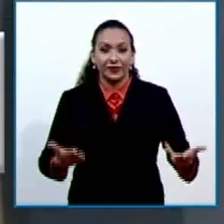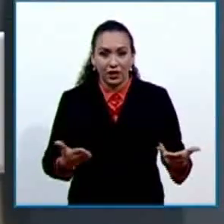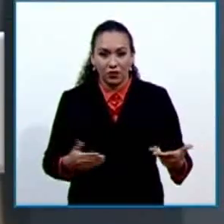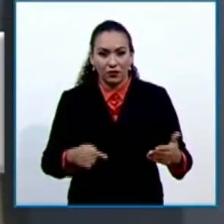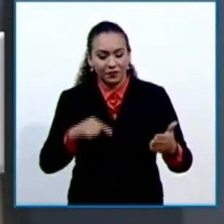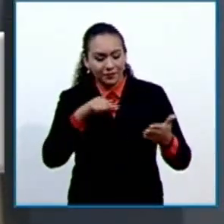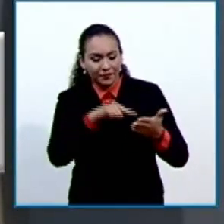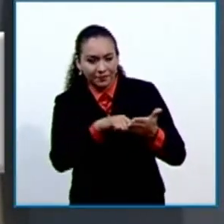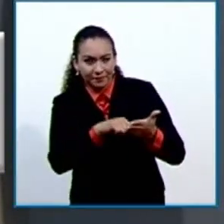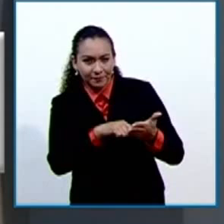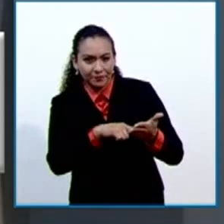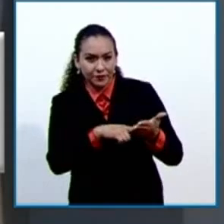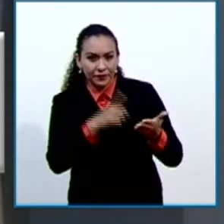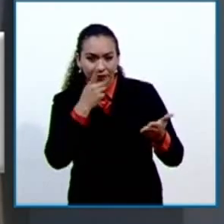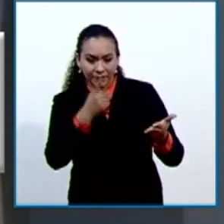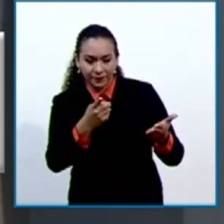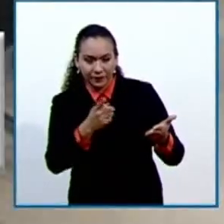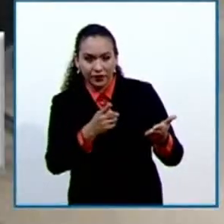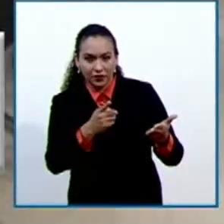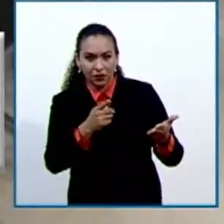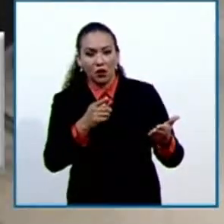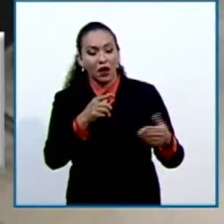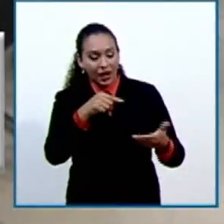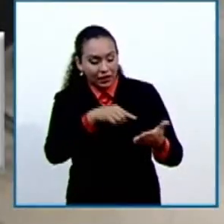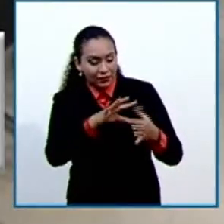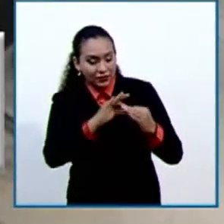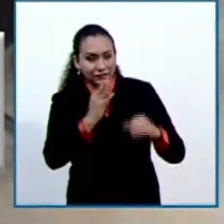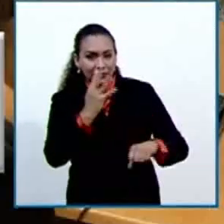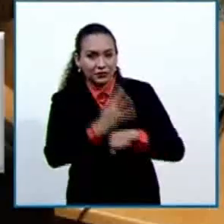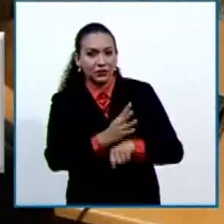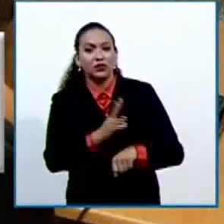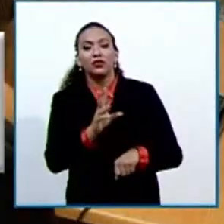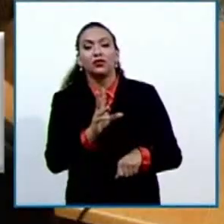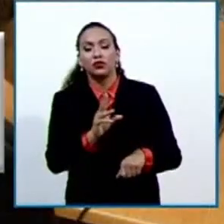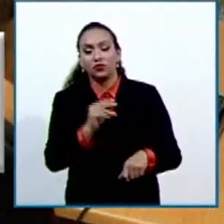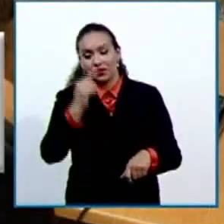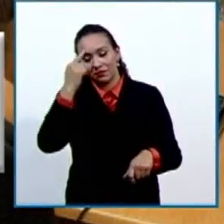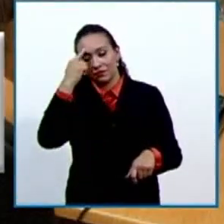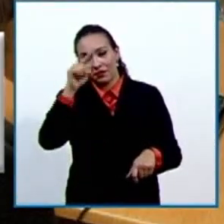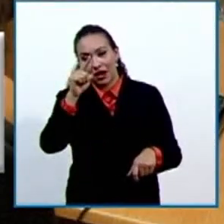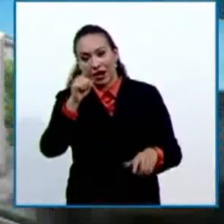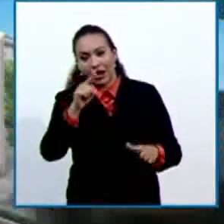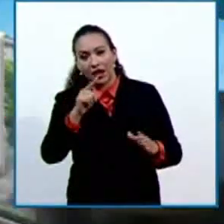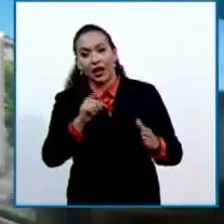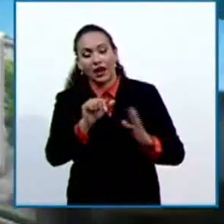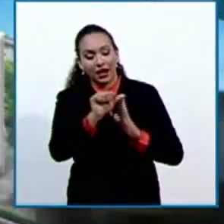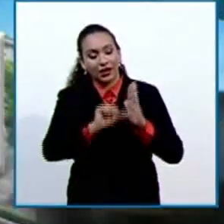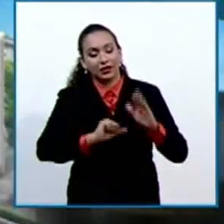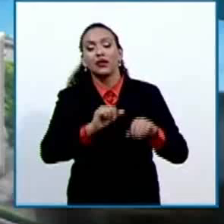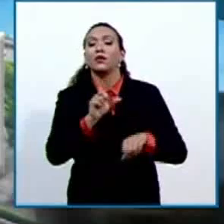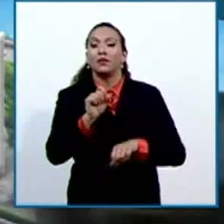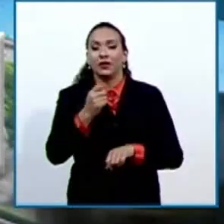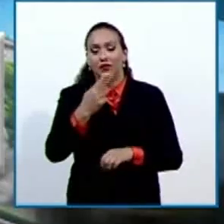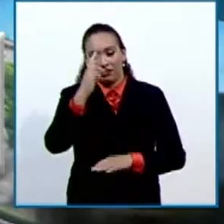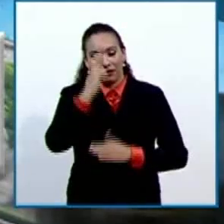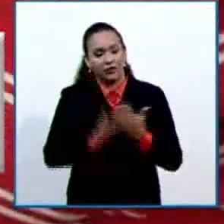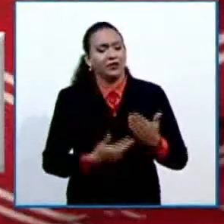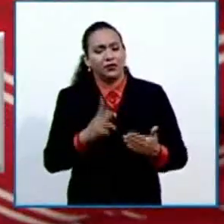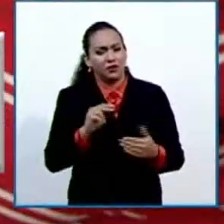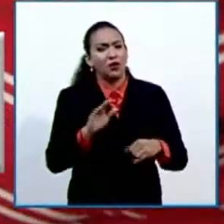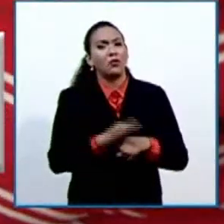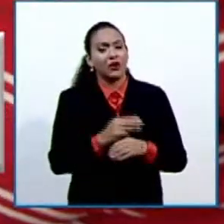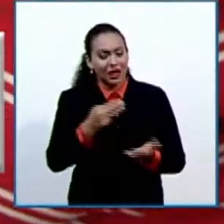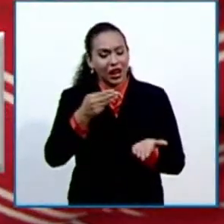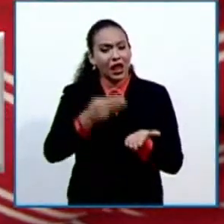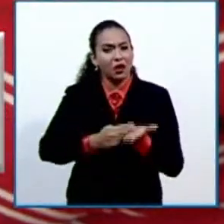de las proporciones, en este sentido, de la sanción, no implica por sí mismo una transgresión al artículo 22 constitucional, porque la